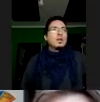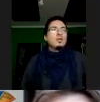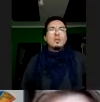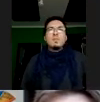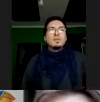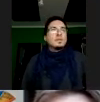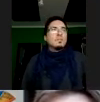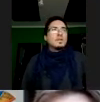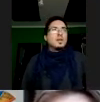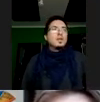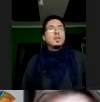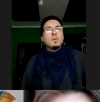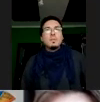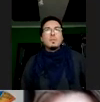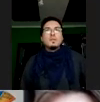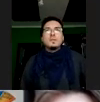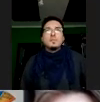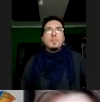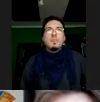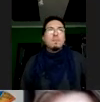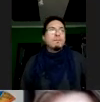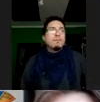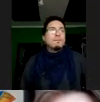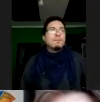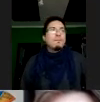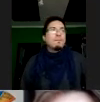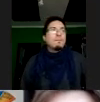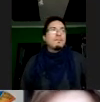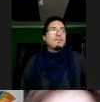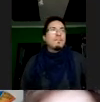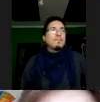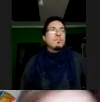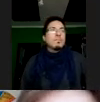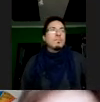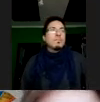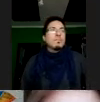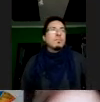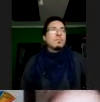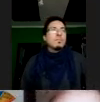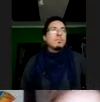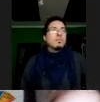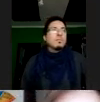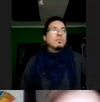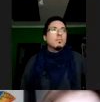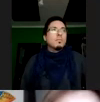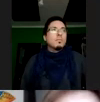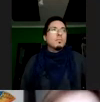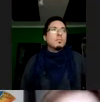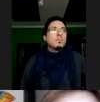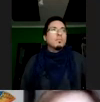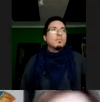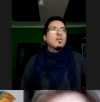Está claro. ¿Qué más, chiquillos? ¿Qué Listo, más, profe, ya lo sé, está claro, dicen los chiquillos, dicen Juan y